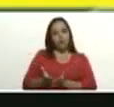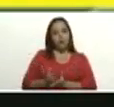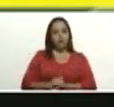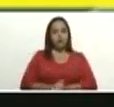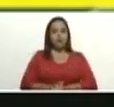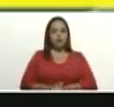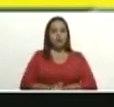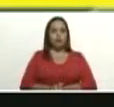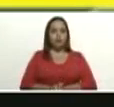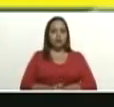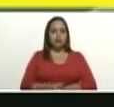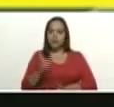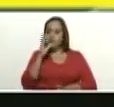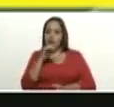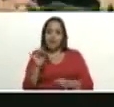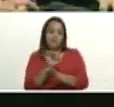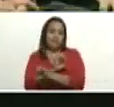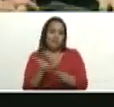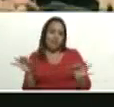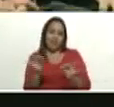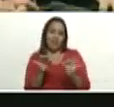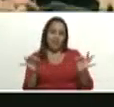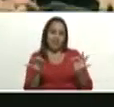No aguantaría,